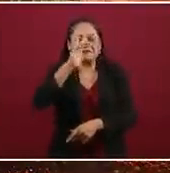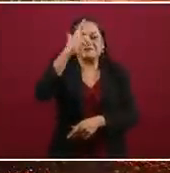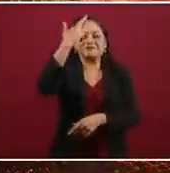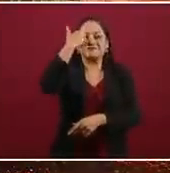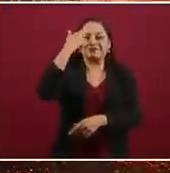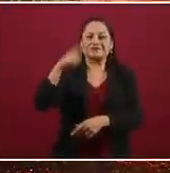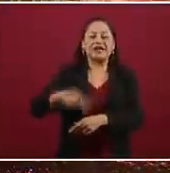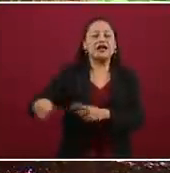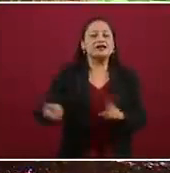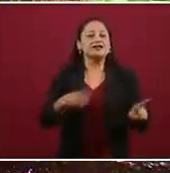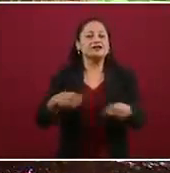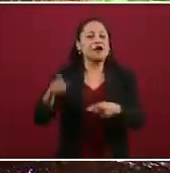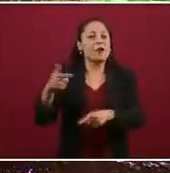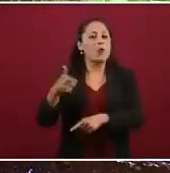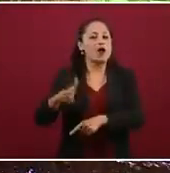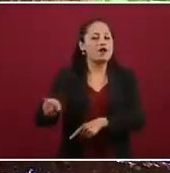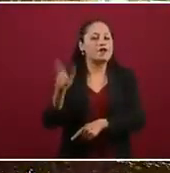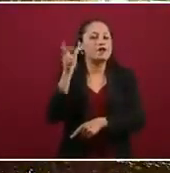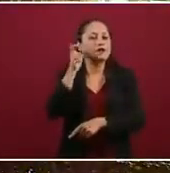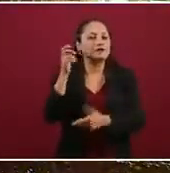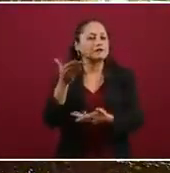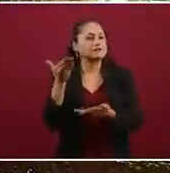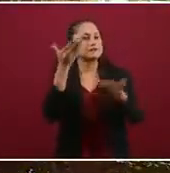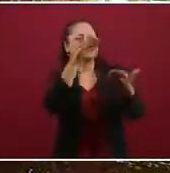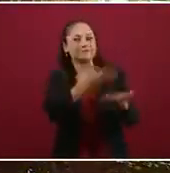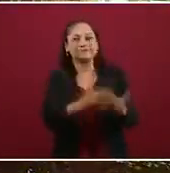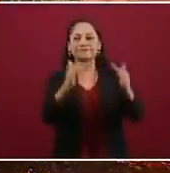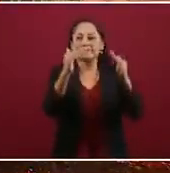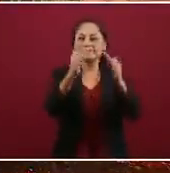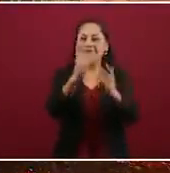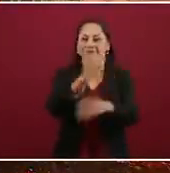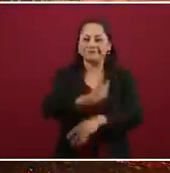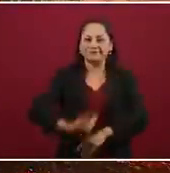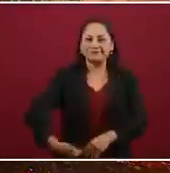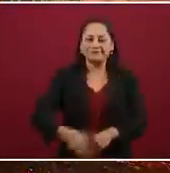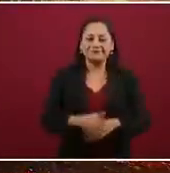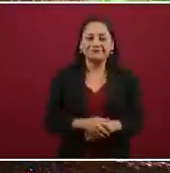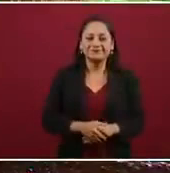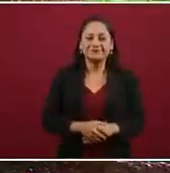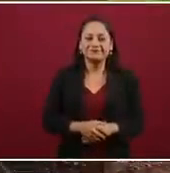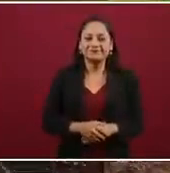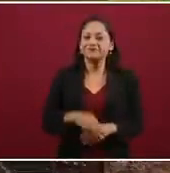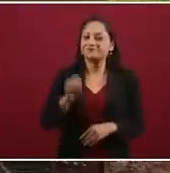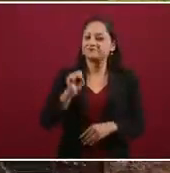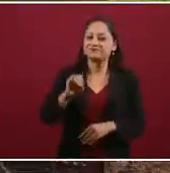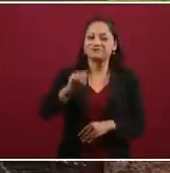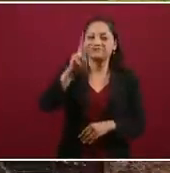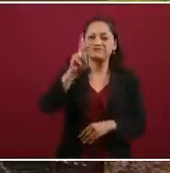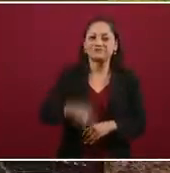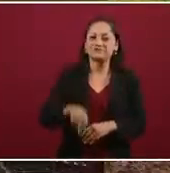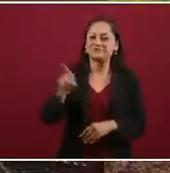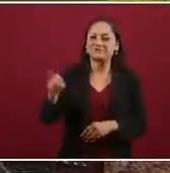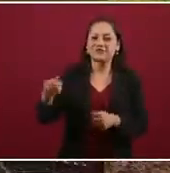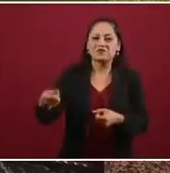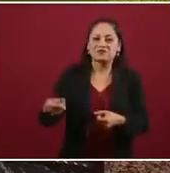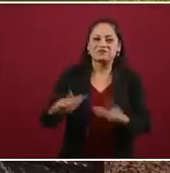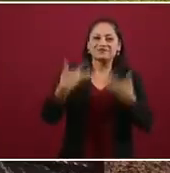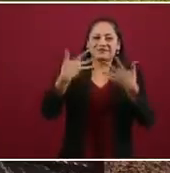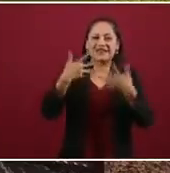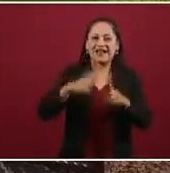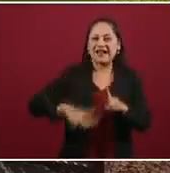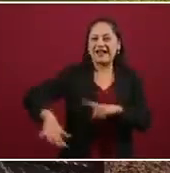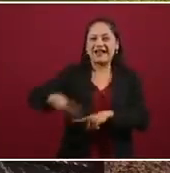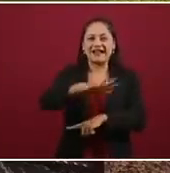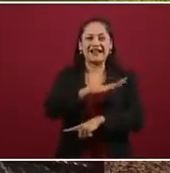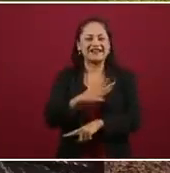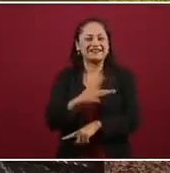Vámonos con Patti Betaza a Palacio Nacional. Así es, Rita, nos has contagiado, por supuesto, del ambiente